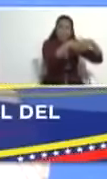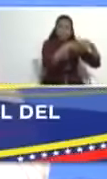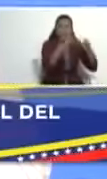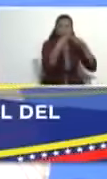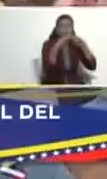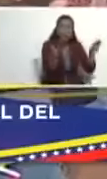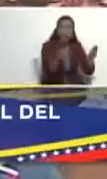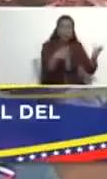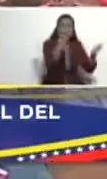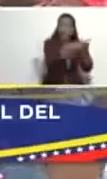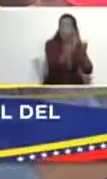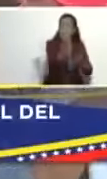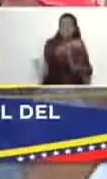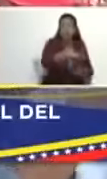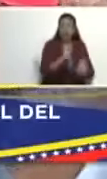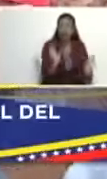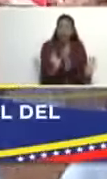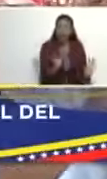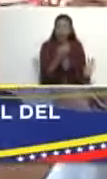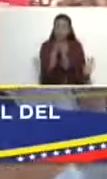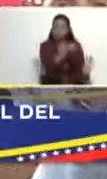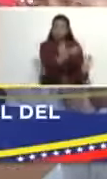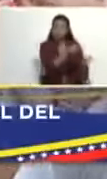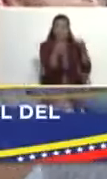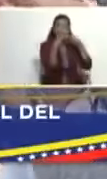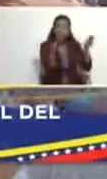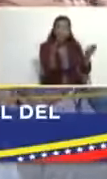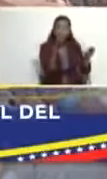públicas. Mucho más.